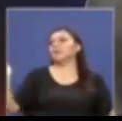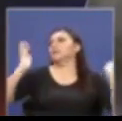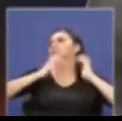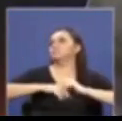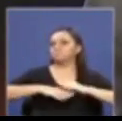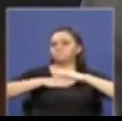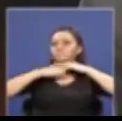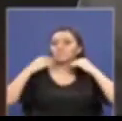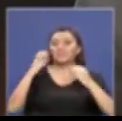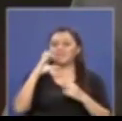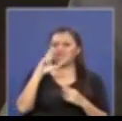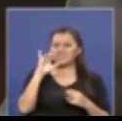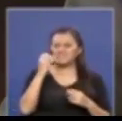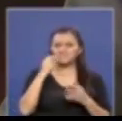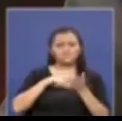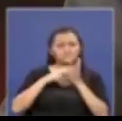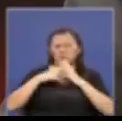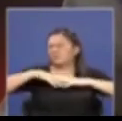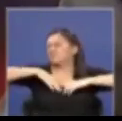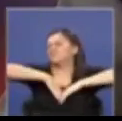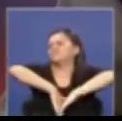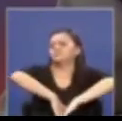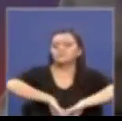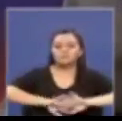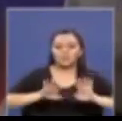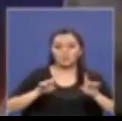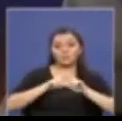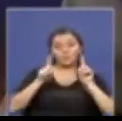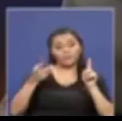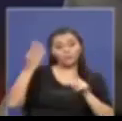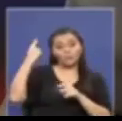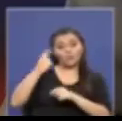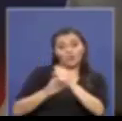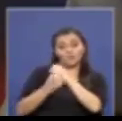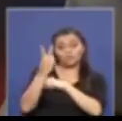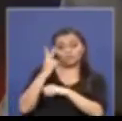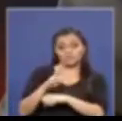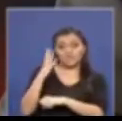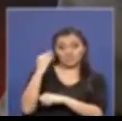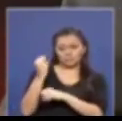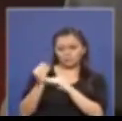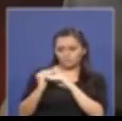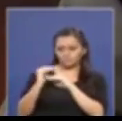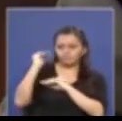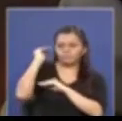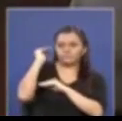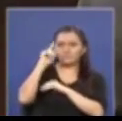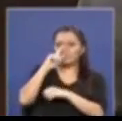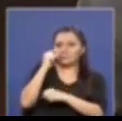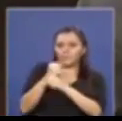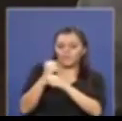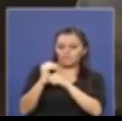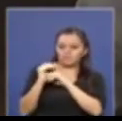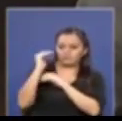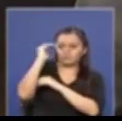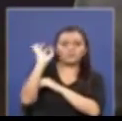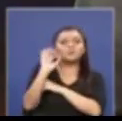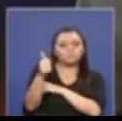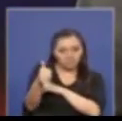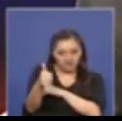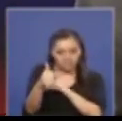último trimestre del 2014. Pero ya tengo la estadística de empleo, etcétera, ¿no? O sea, el desempleo no ha